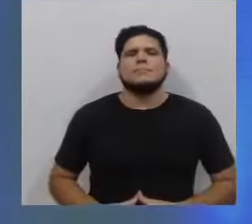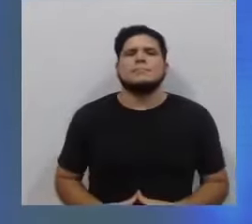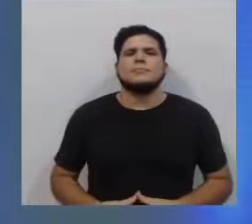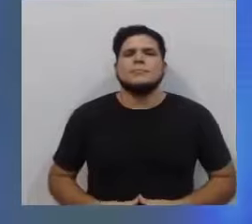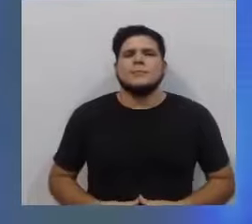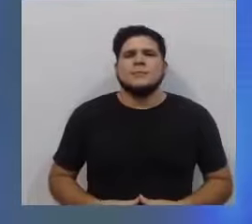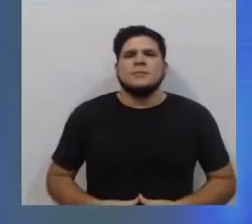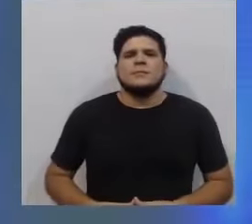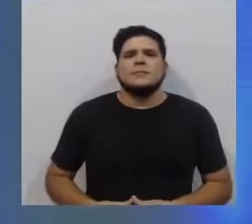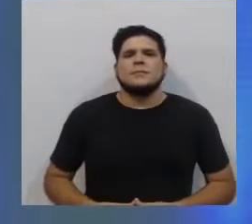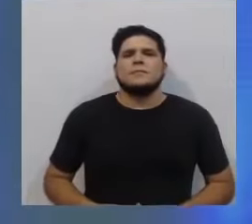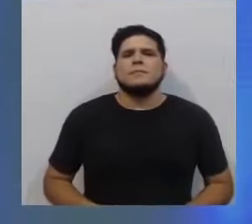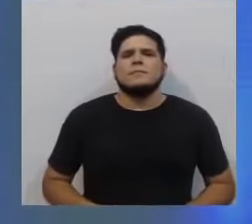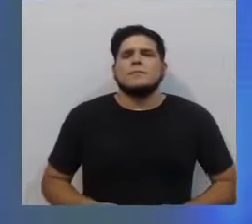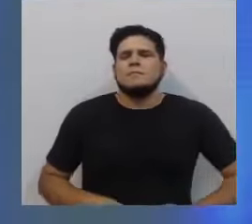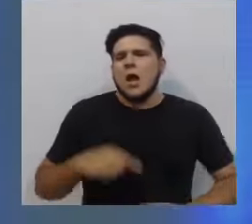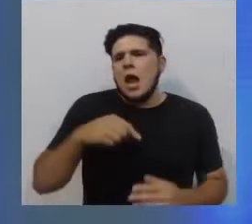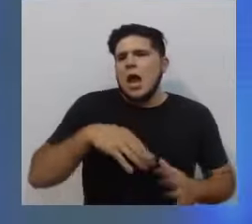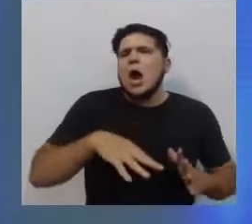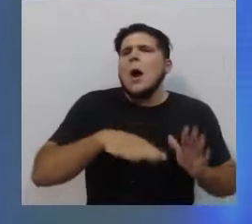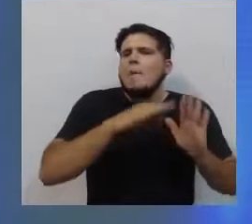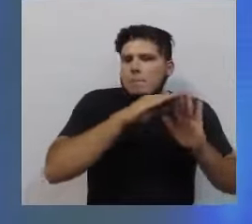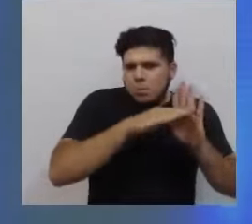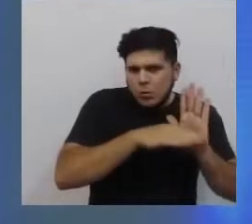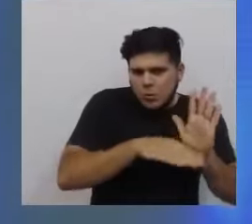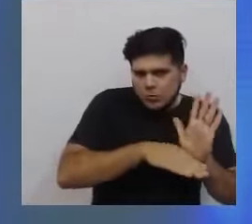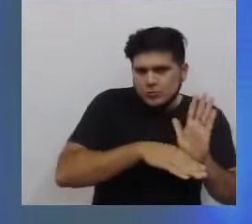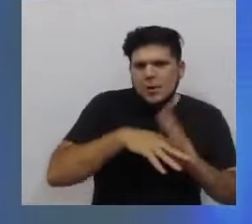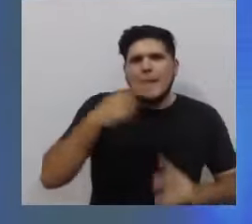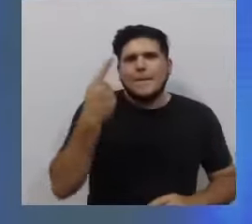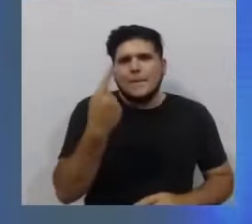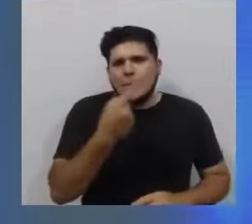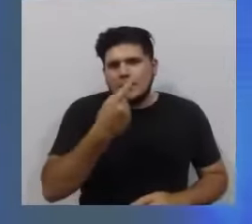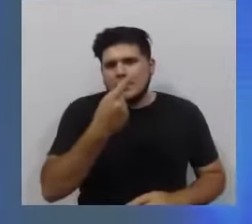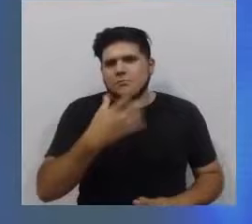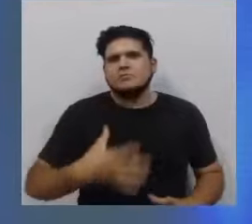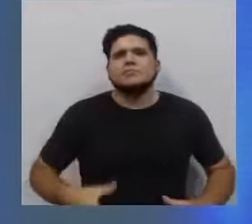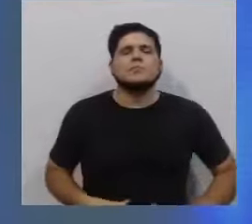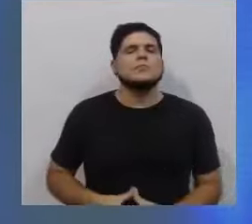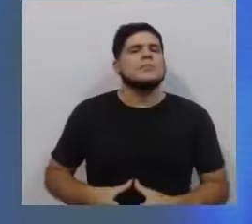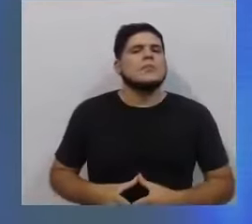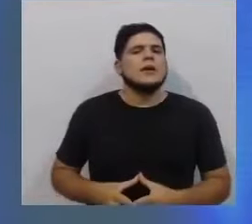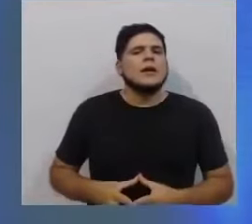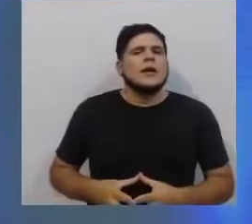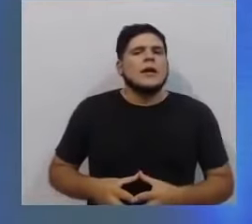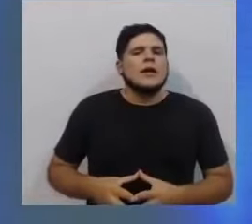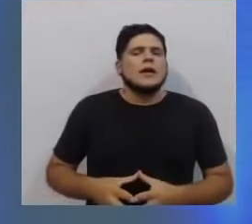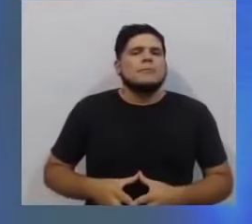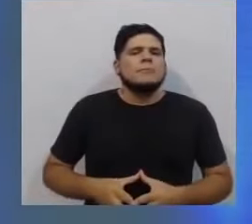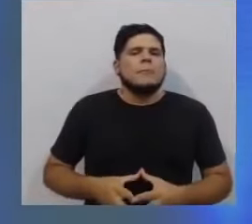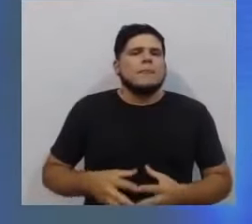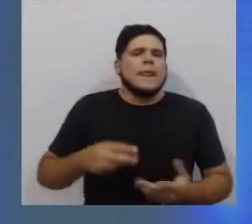reconoce y para mí eso es importantísimo para nuestra mente darnos cuenta él